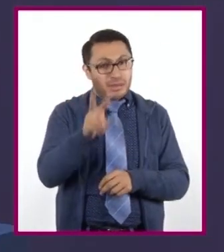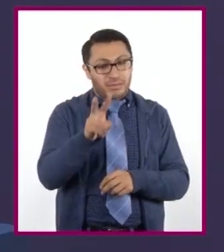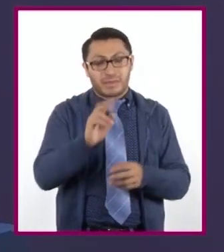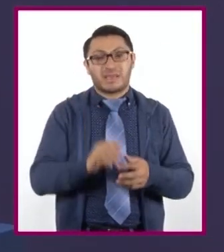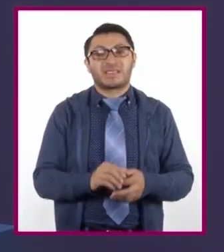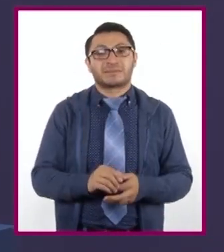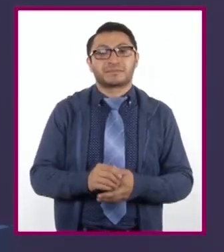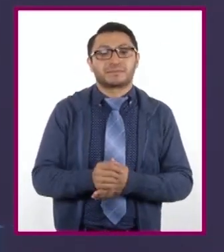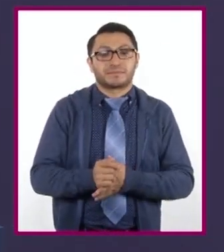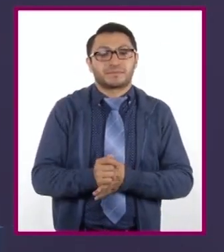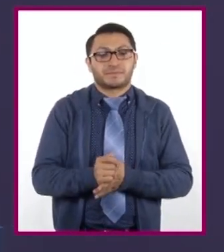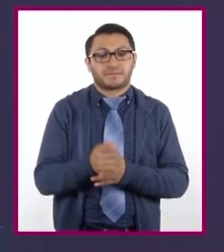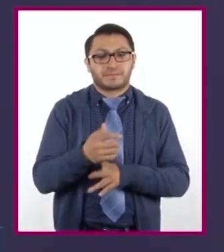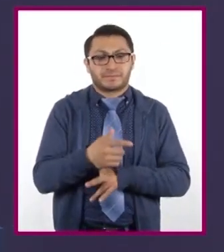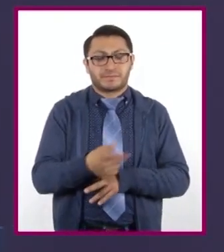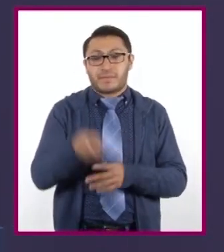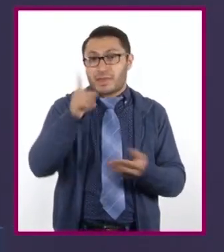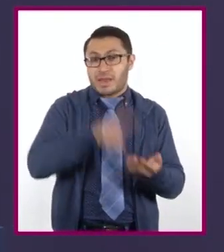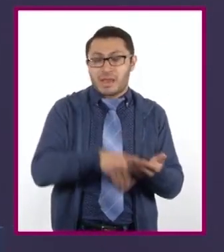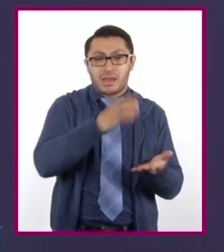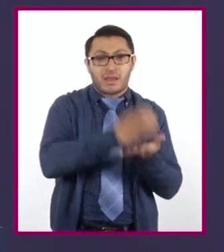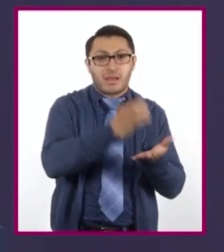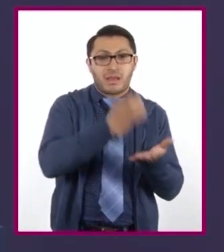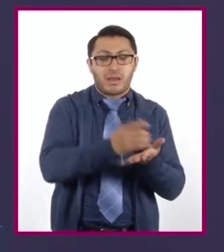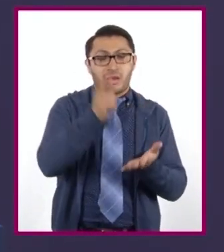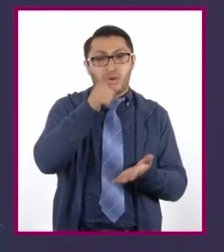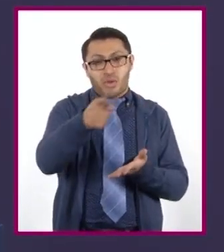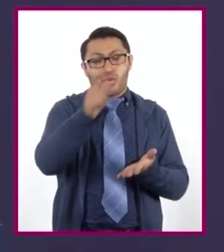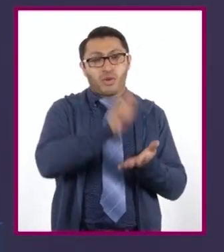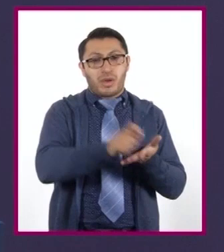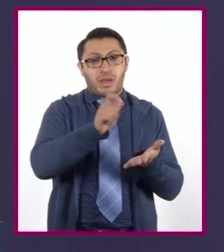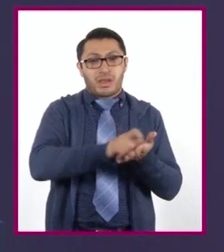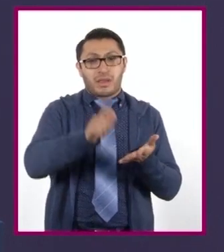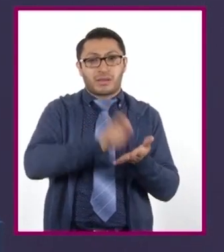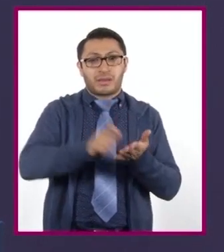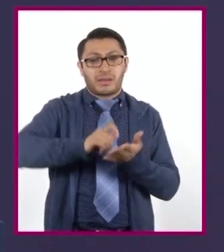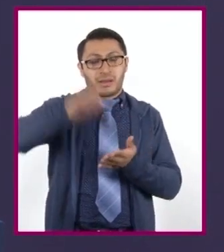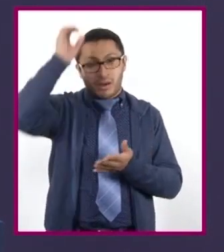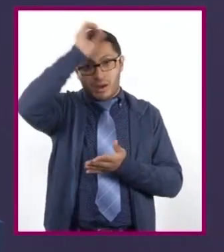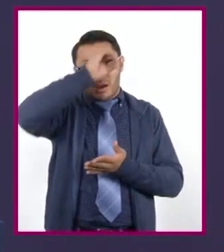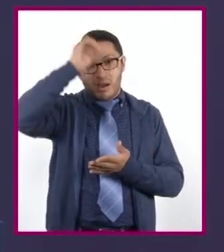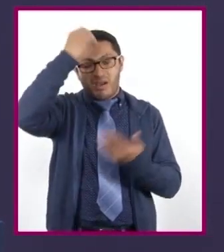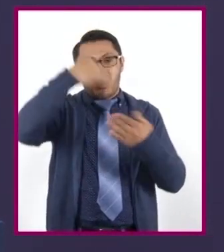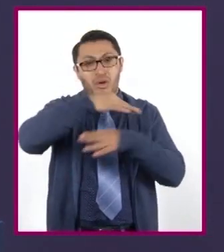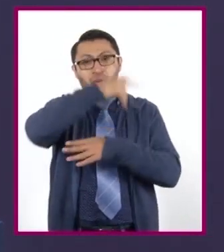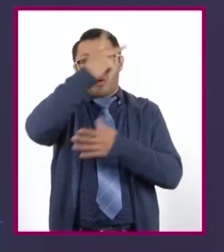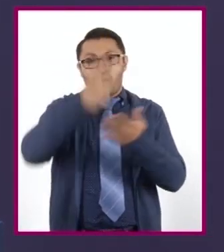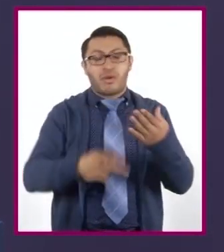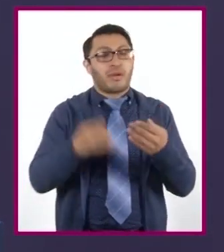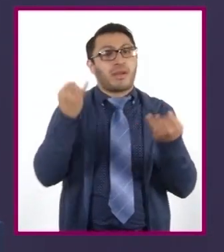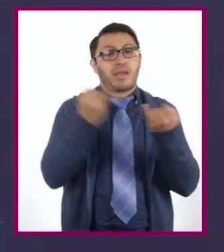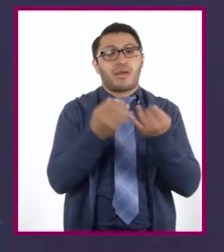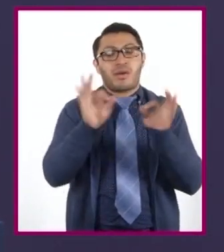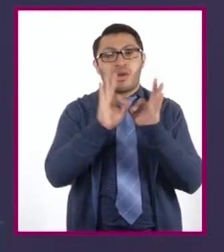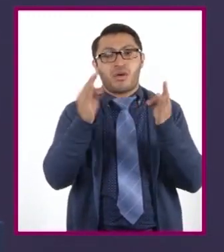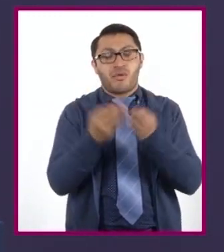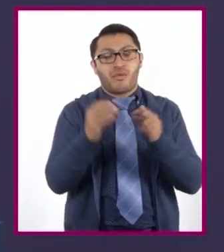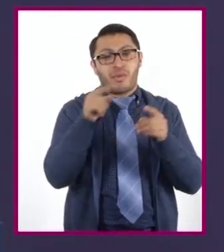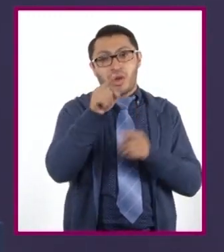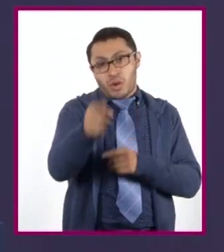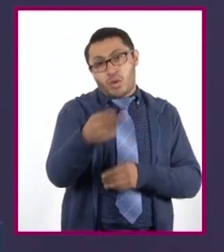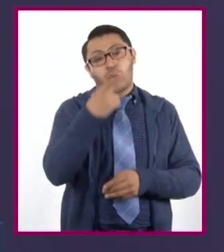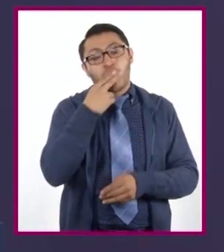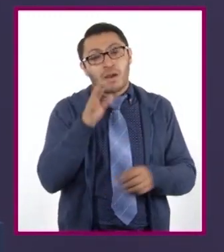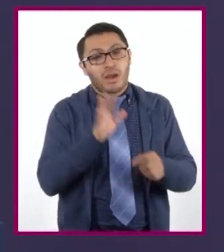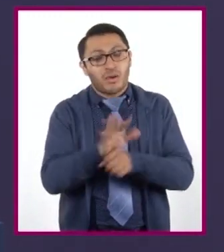tratando. En su cuaderno, escriban una opinión acerca del programa, así como las estrategias que utilizarían